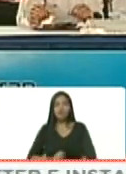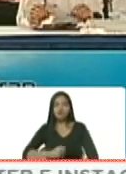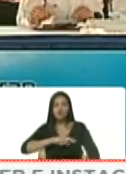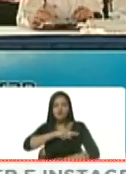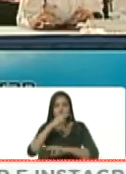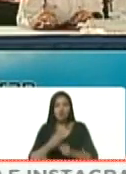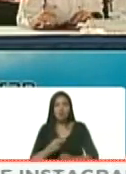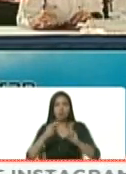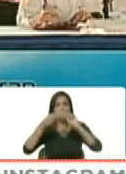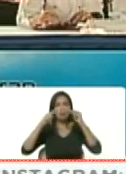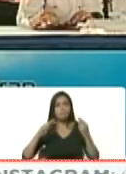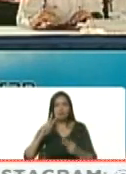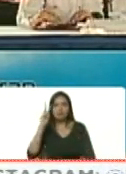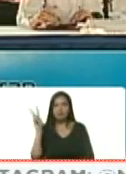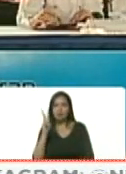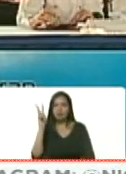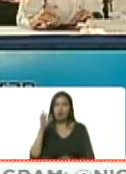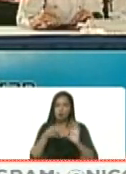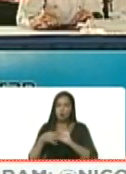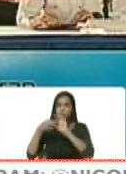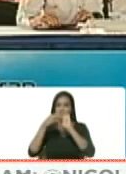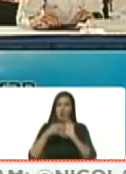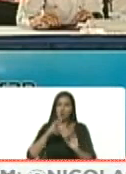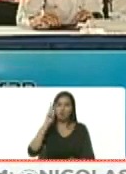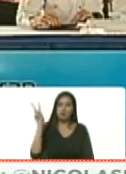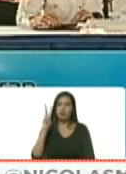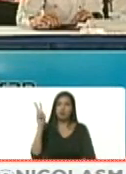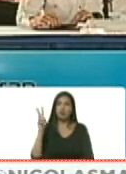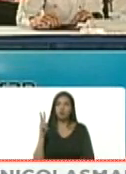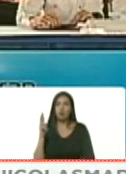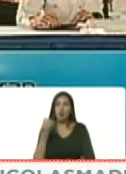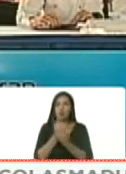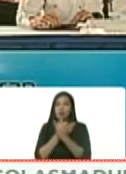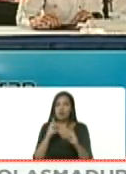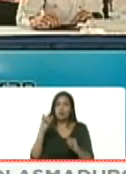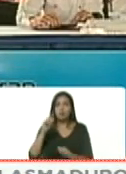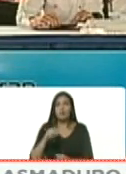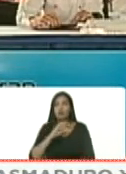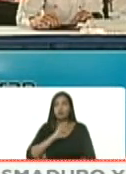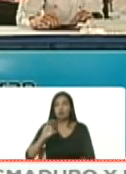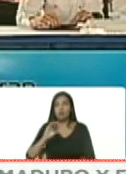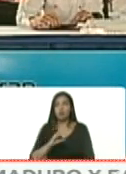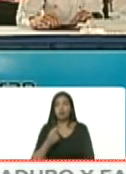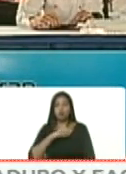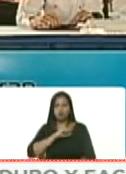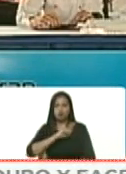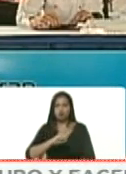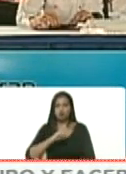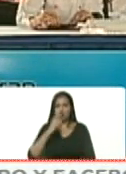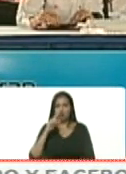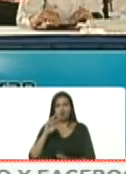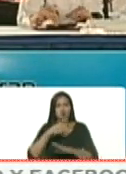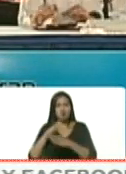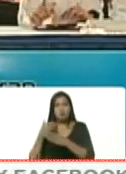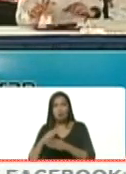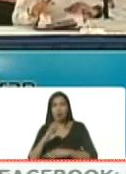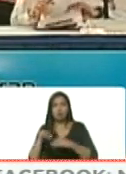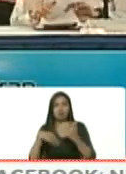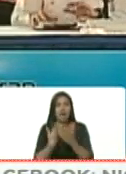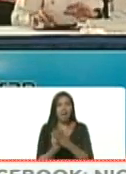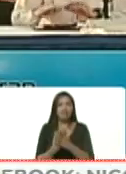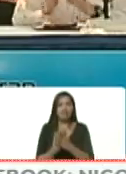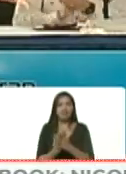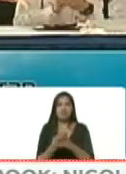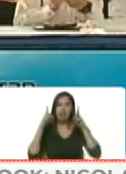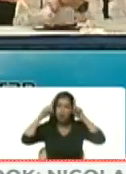la paz de Venezuela, por la unión de Venezuela, por la independencia de nuestro país, soy capaz de hablar hasta con el